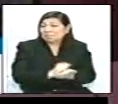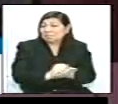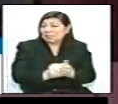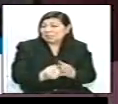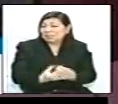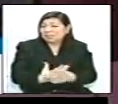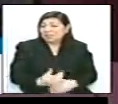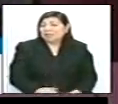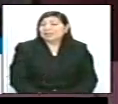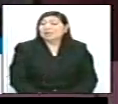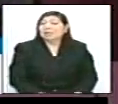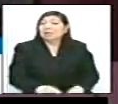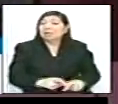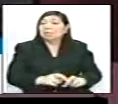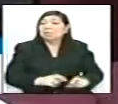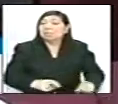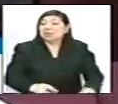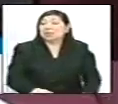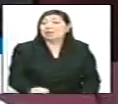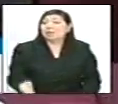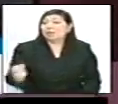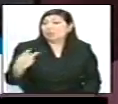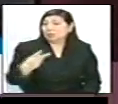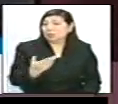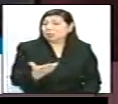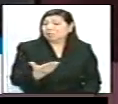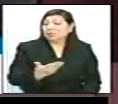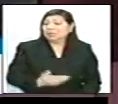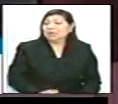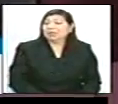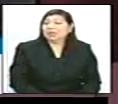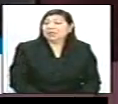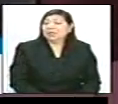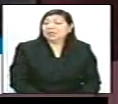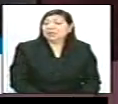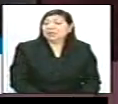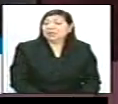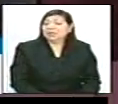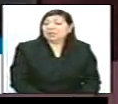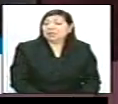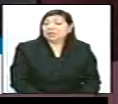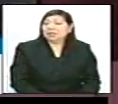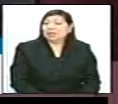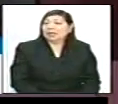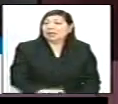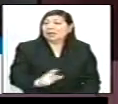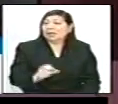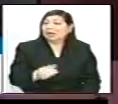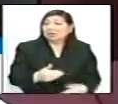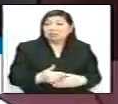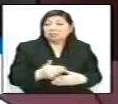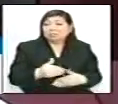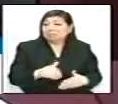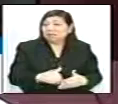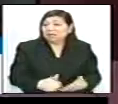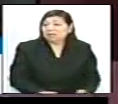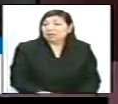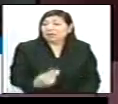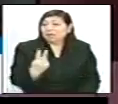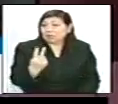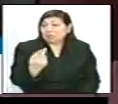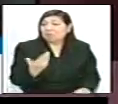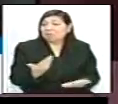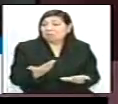es lo que hemos pedido y pase al Pleno. Y hay un segundo pedido del congresista Lescano, es que no haya dictamen y pase al Pleno. Entonces hay dos pedidos